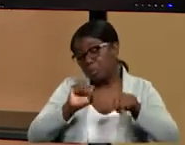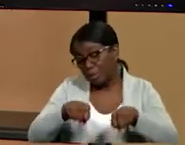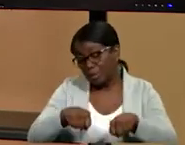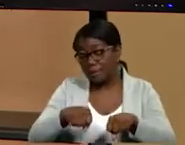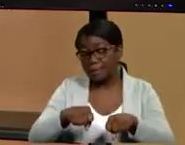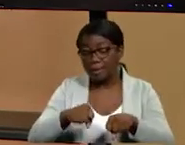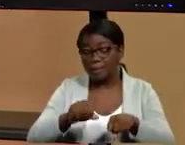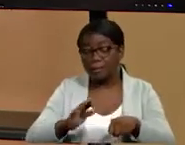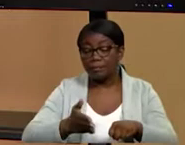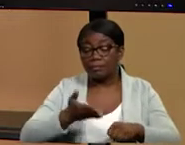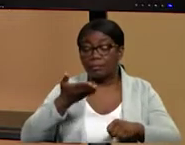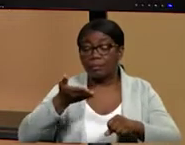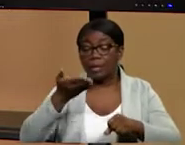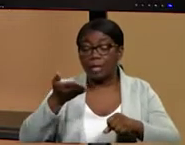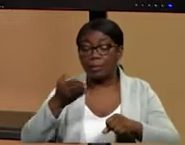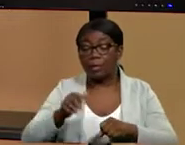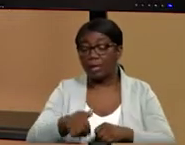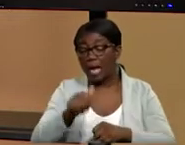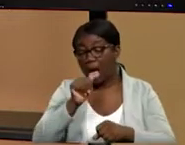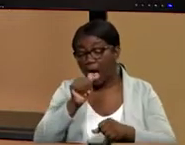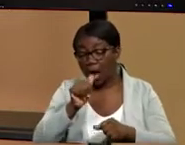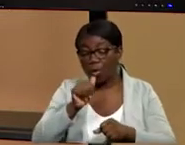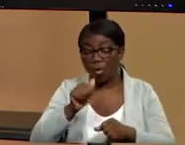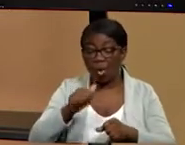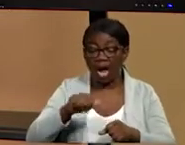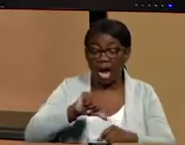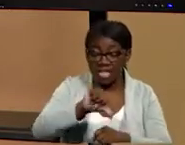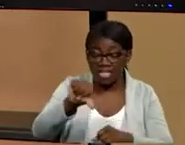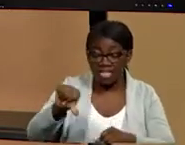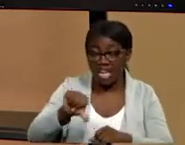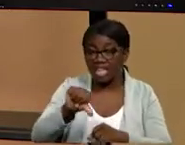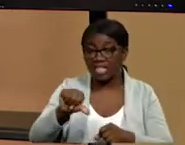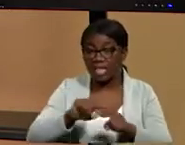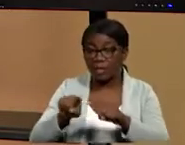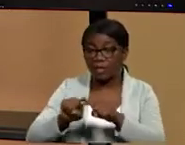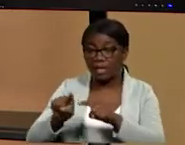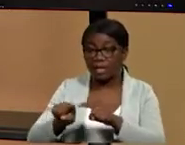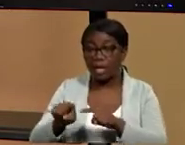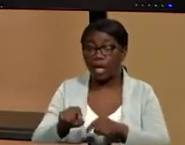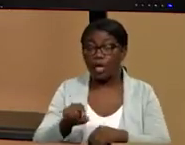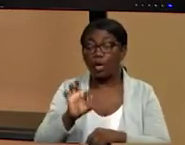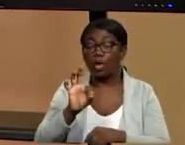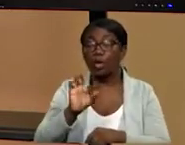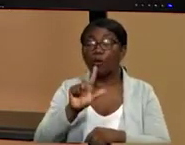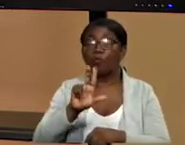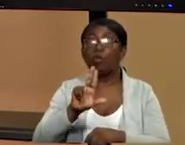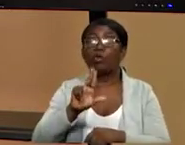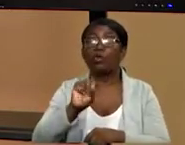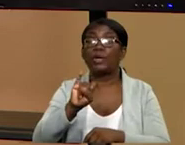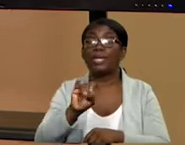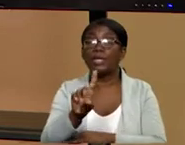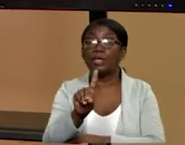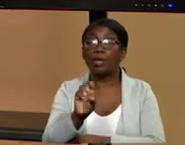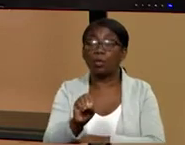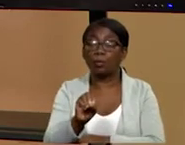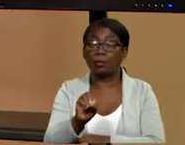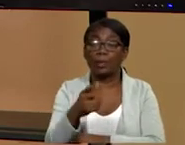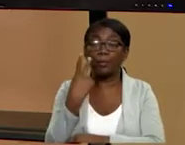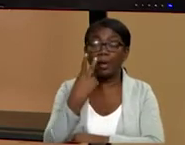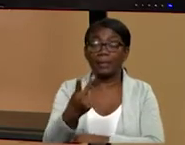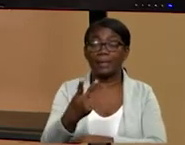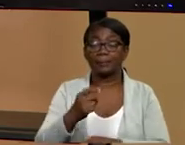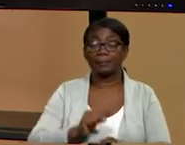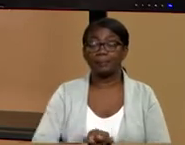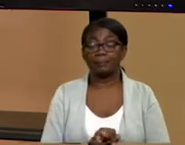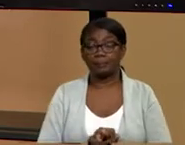vapor, agua, aceite, ¿ok? Esos son los fluidos. Bien, vamos a ver aquí.